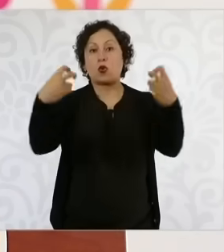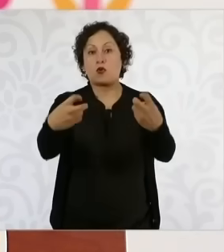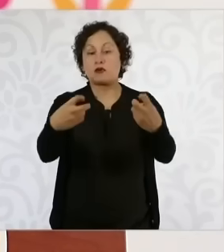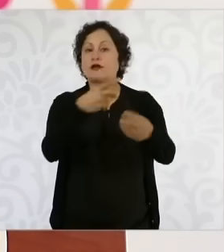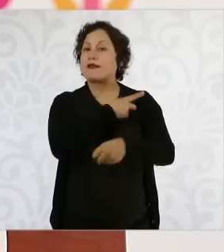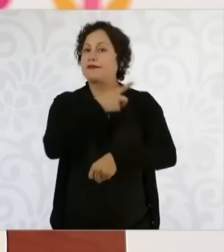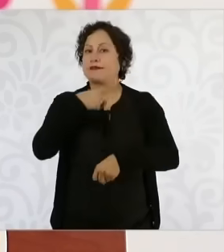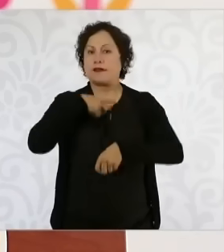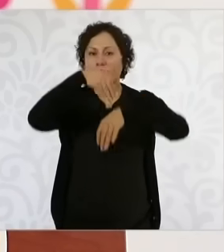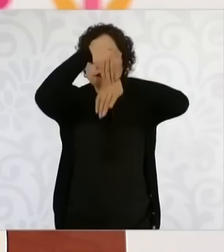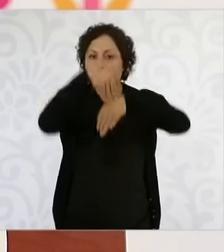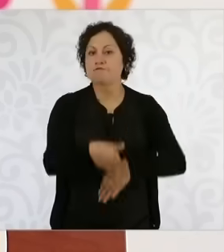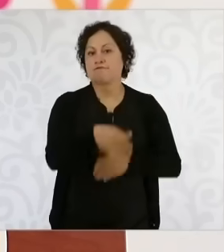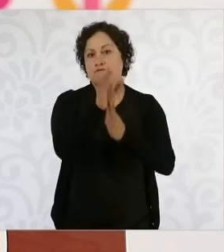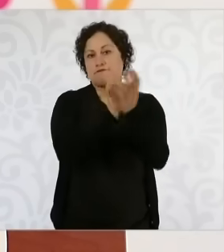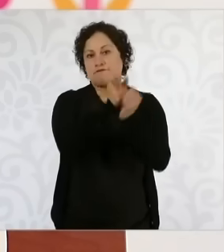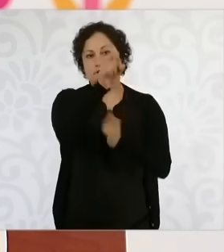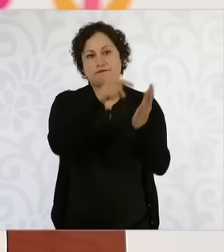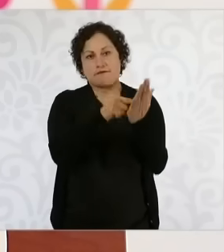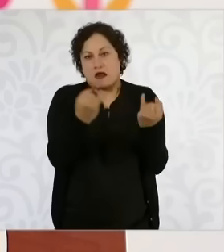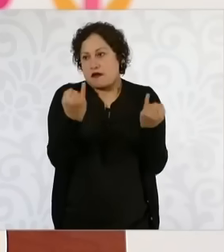Constitución.